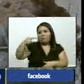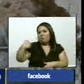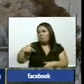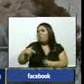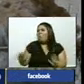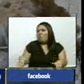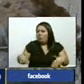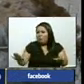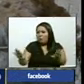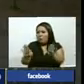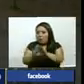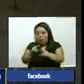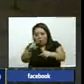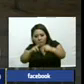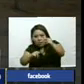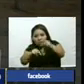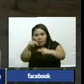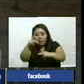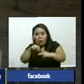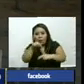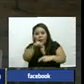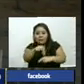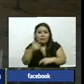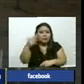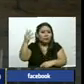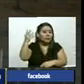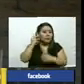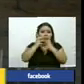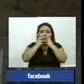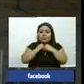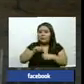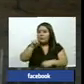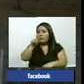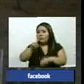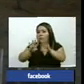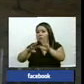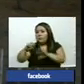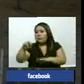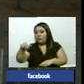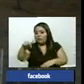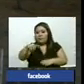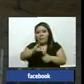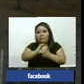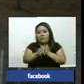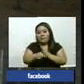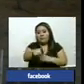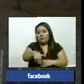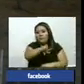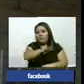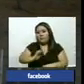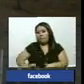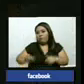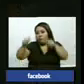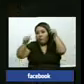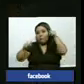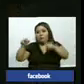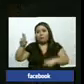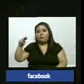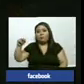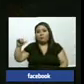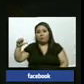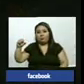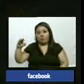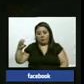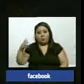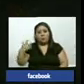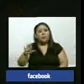a trabajos de mejoramiento del sitio declarado en 1993 Patrimonio Cultural de la Humanidad por la UNESCO. El proyecto cuenta con